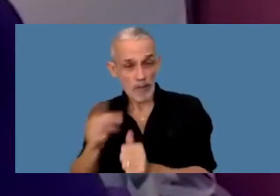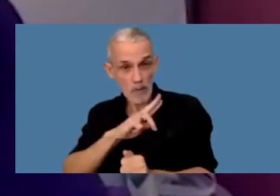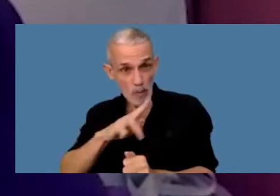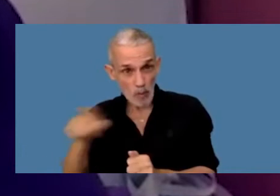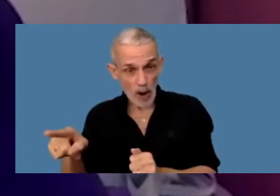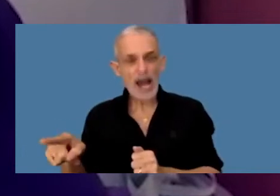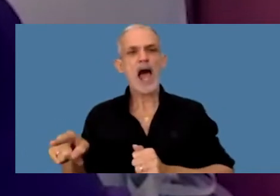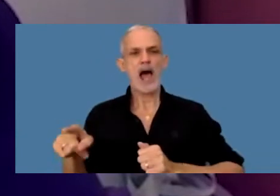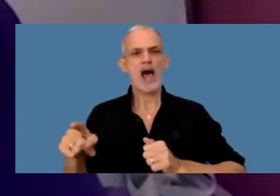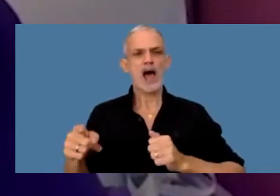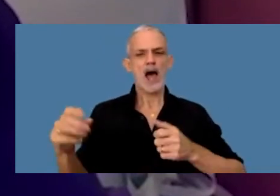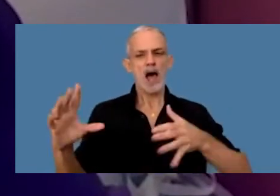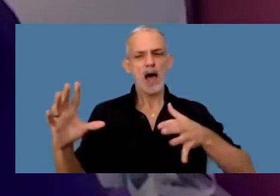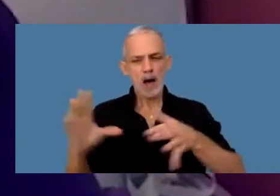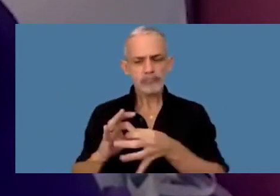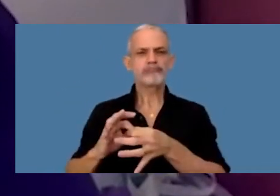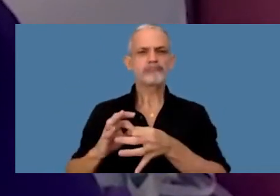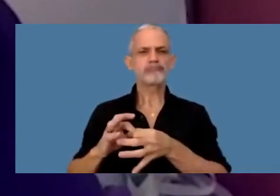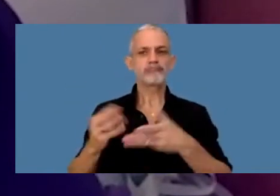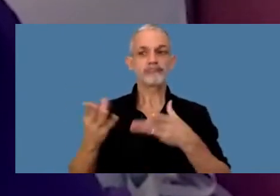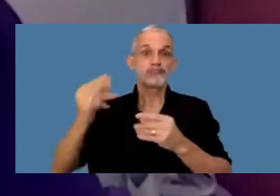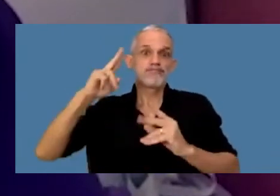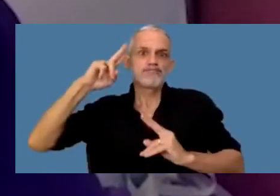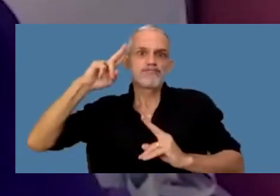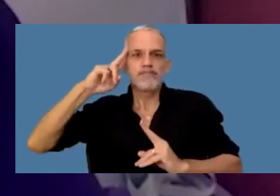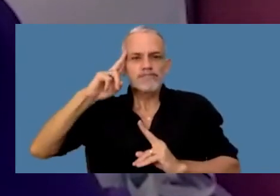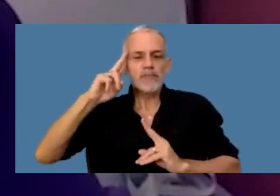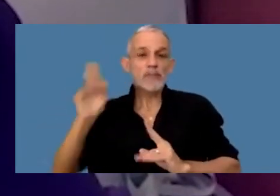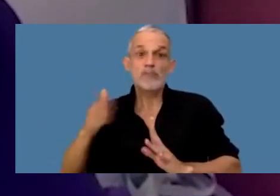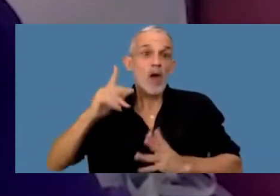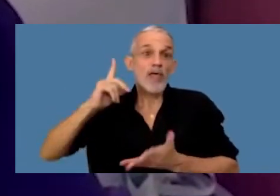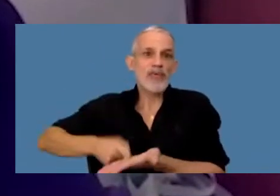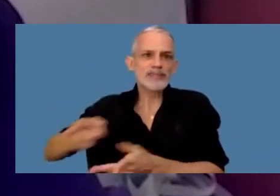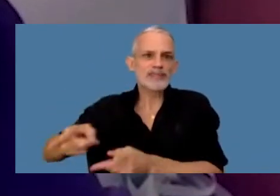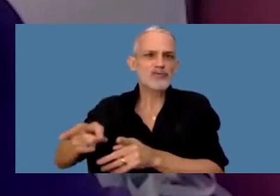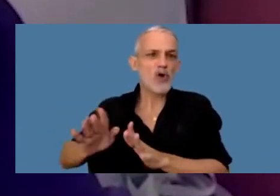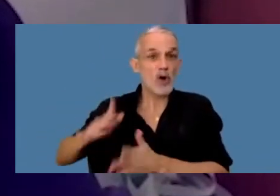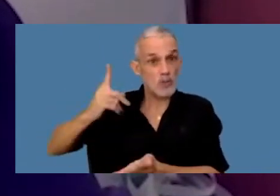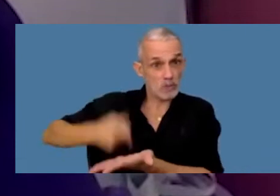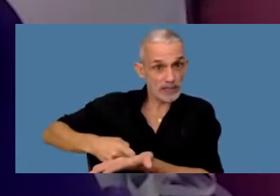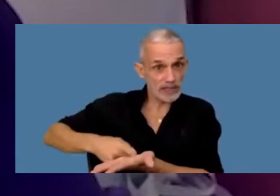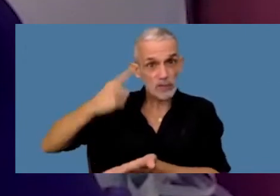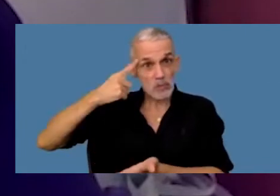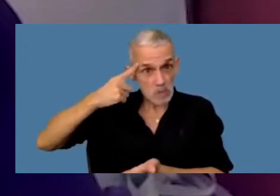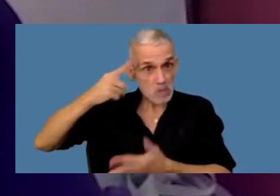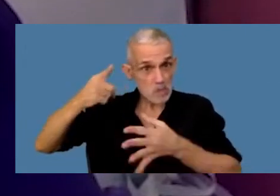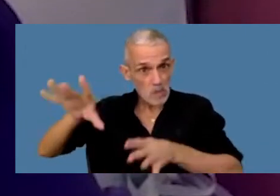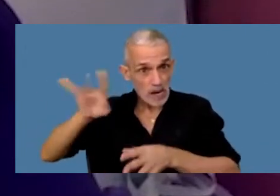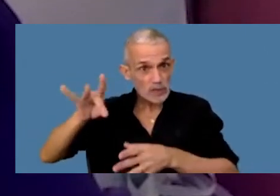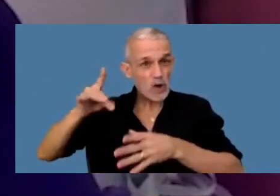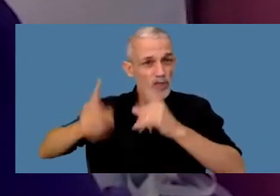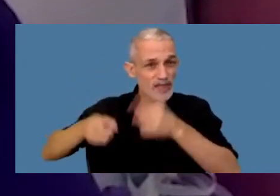también de lo que quiere esa mujer, esa familia, ¿no? Obviamente.